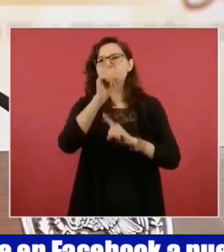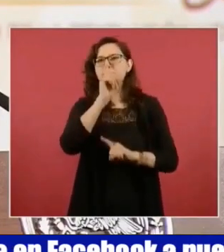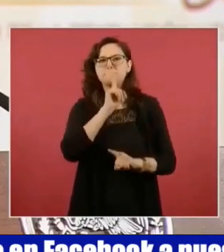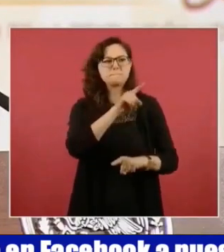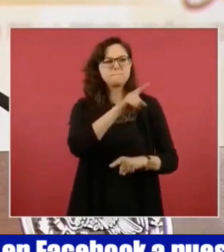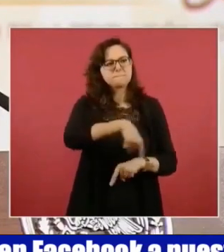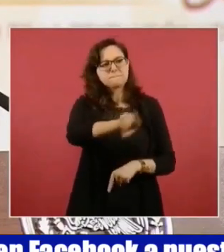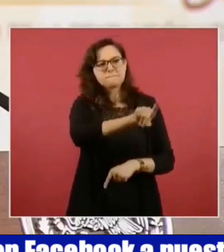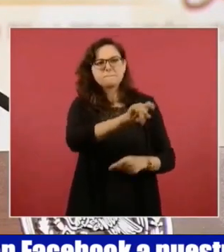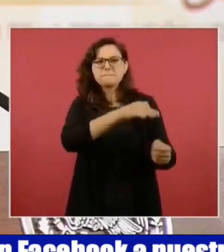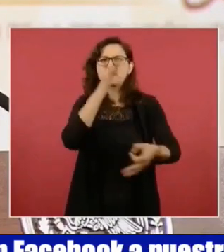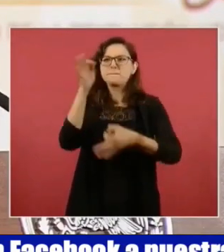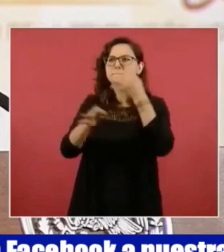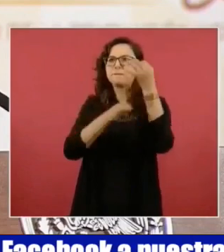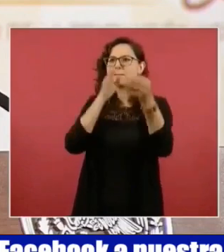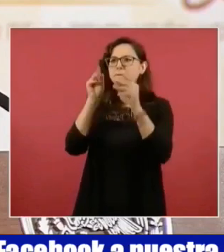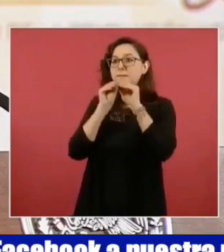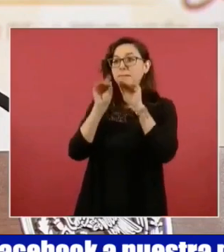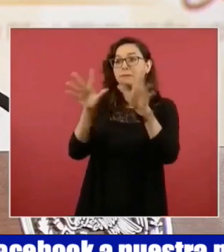síntesis apretada,